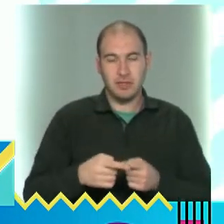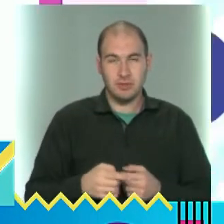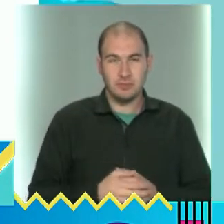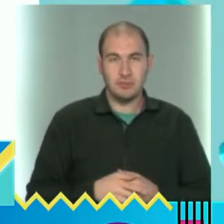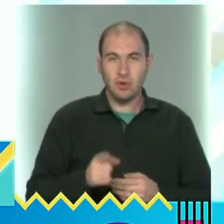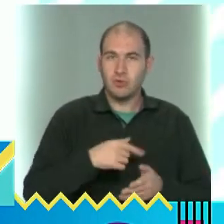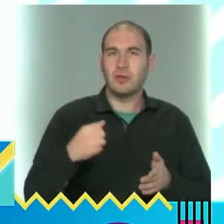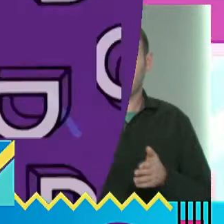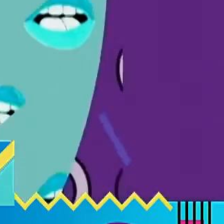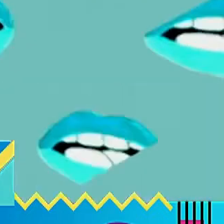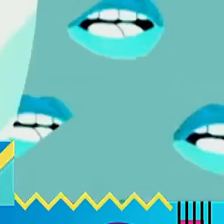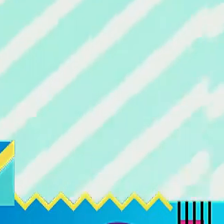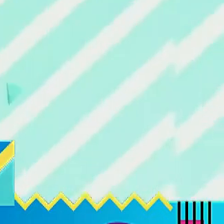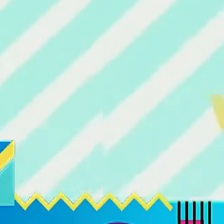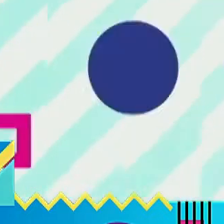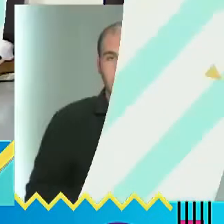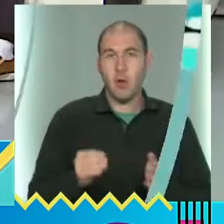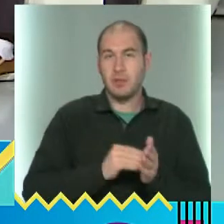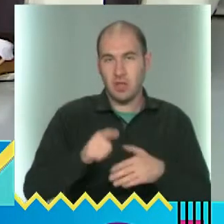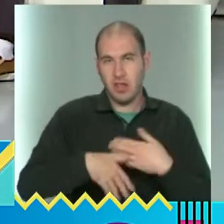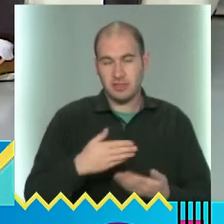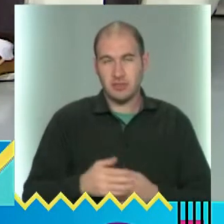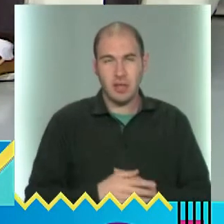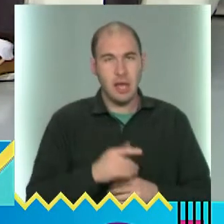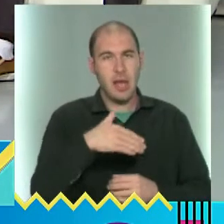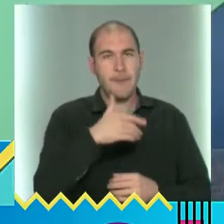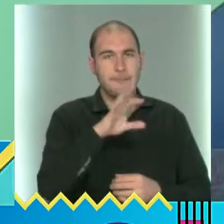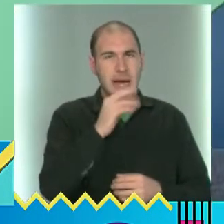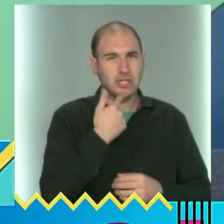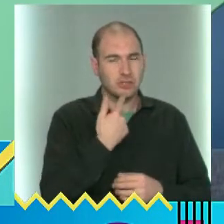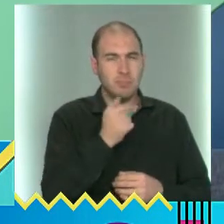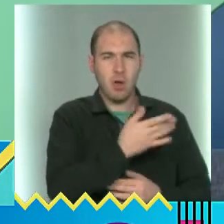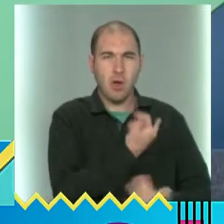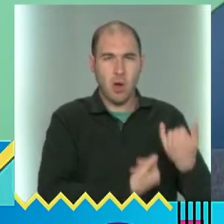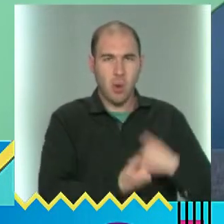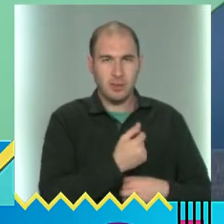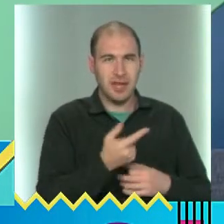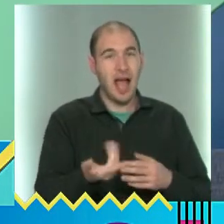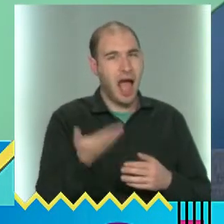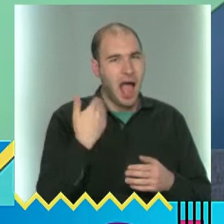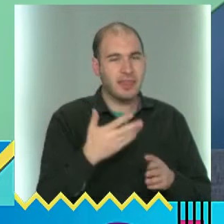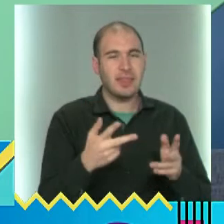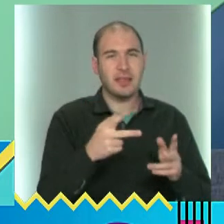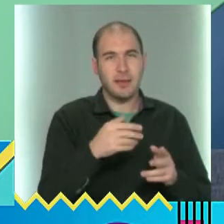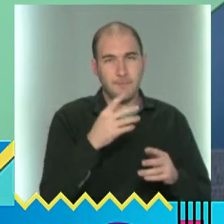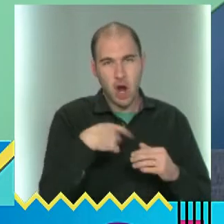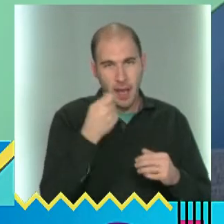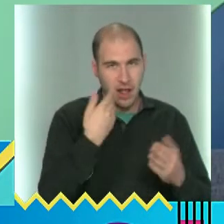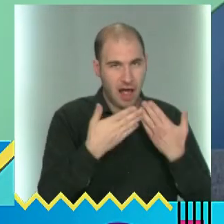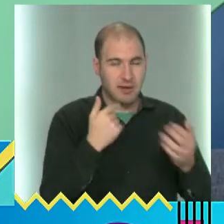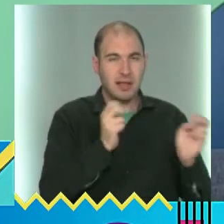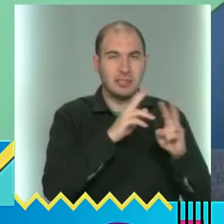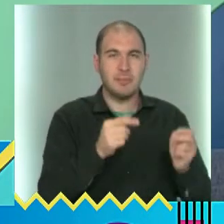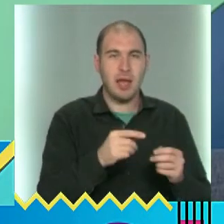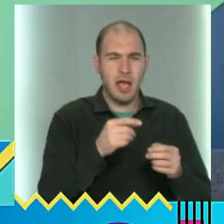donde estamos en este momento con nuestro desarrollo. Bueno, y Marcos, de alguna forma nos habías mencionado, lo hablamos antes de que comenzara el programa, el tema